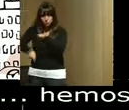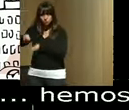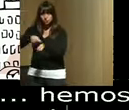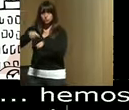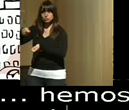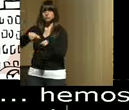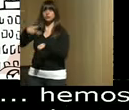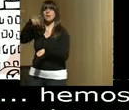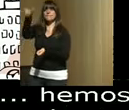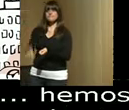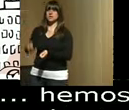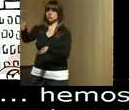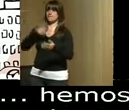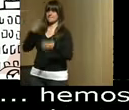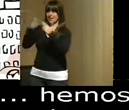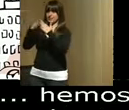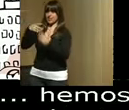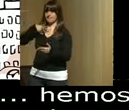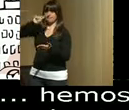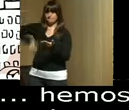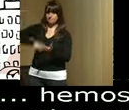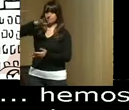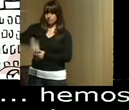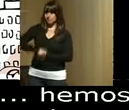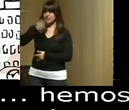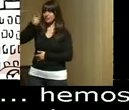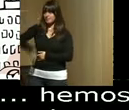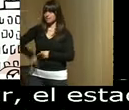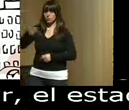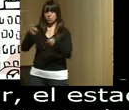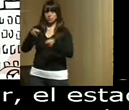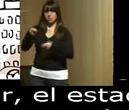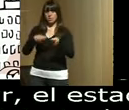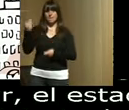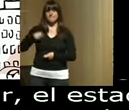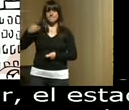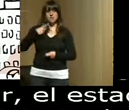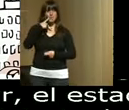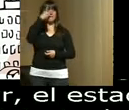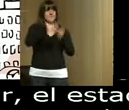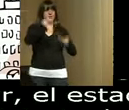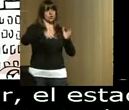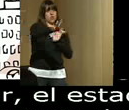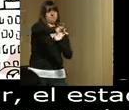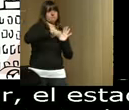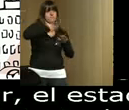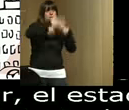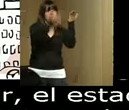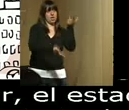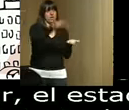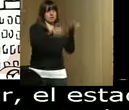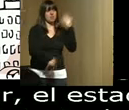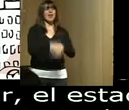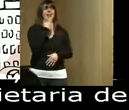de su propia vivienda, y hemos controlado los años de la muestra, que como decía antes son años salteados porque solamente se incluyen estas preguntas en